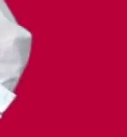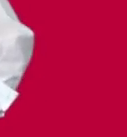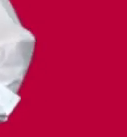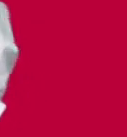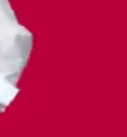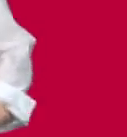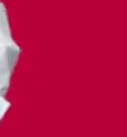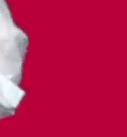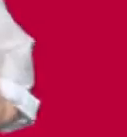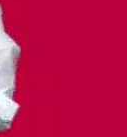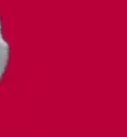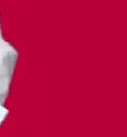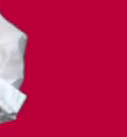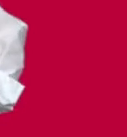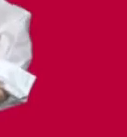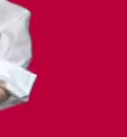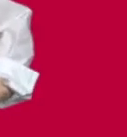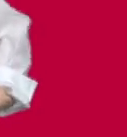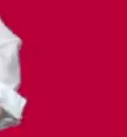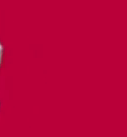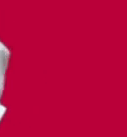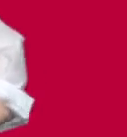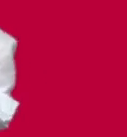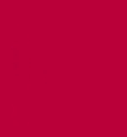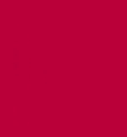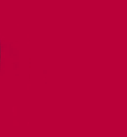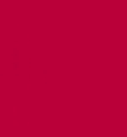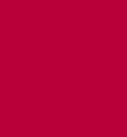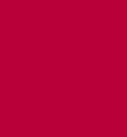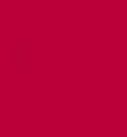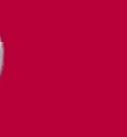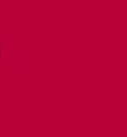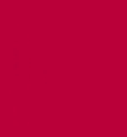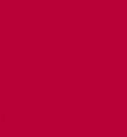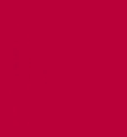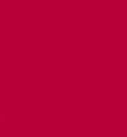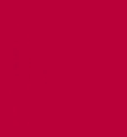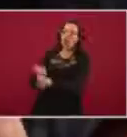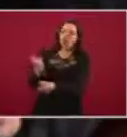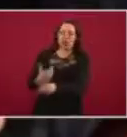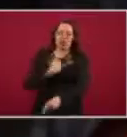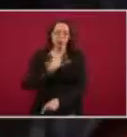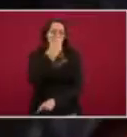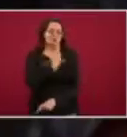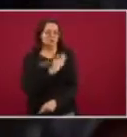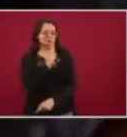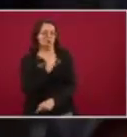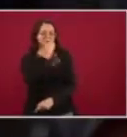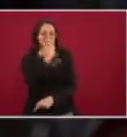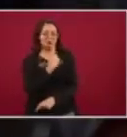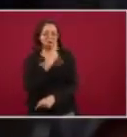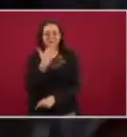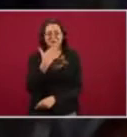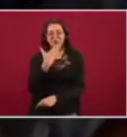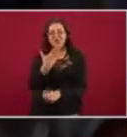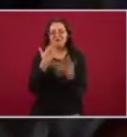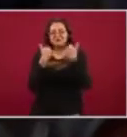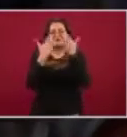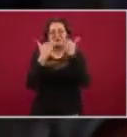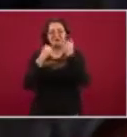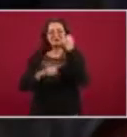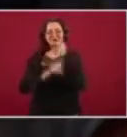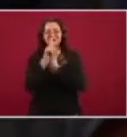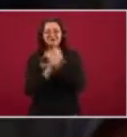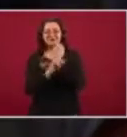aquí todos somos amigos y estamos chupando tranquilo verdad y ver no hay ningún problema estoy violando